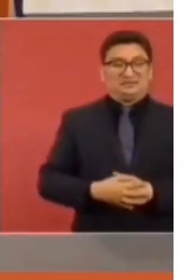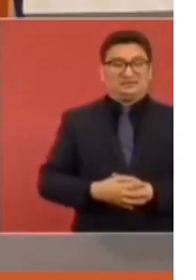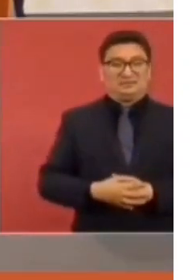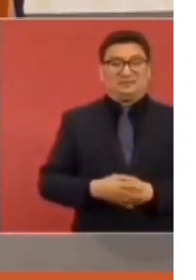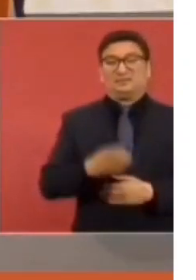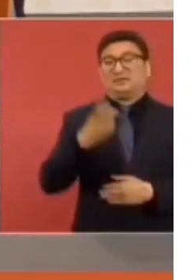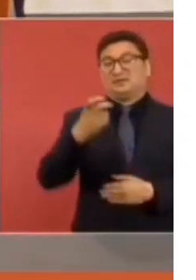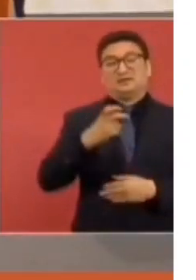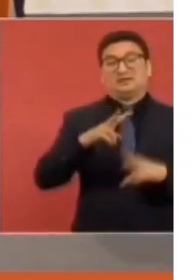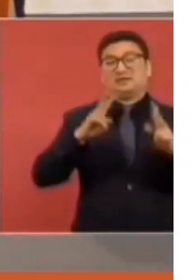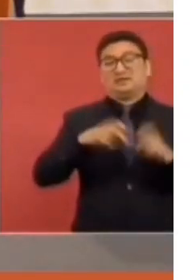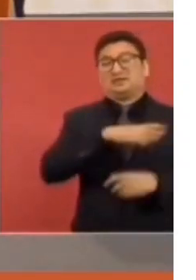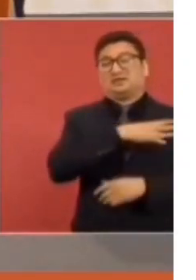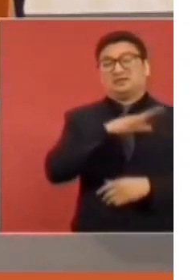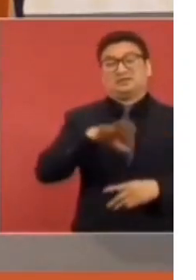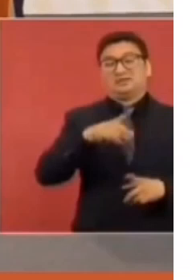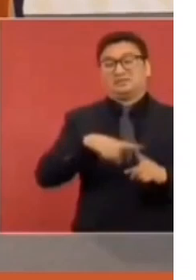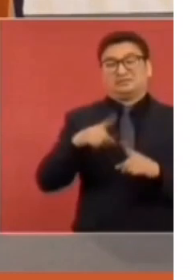y es general.